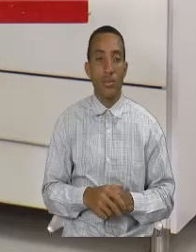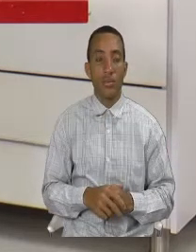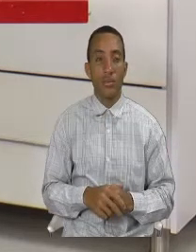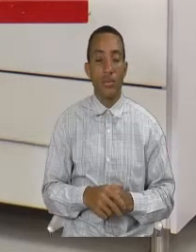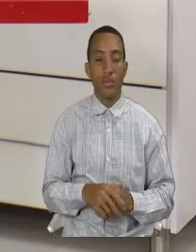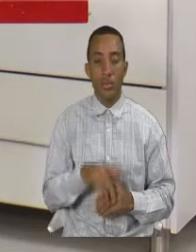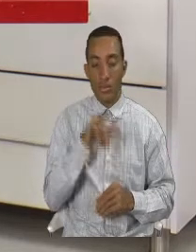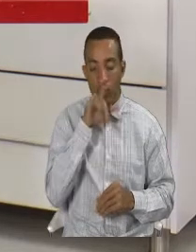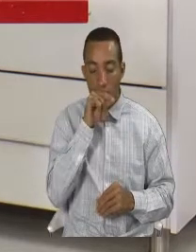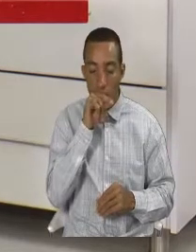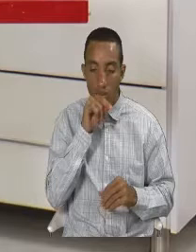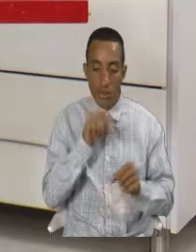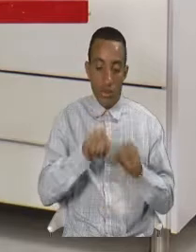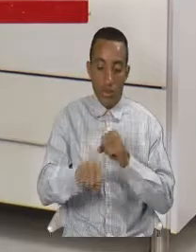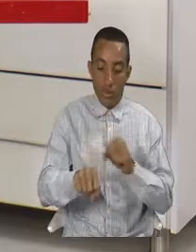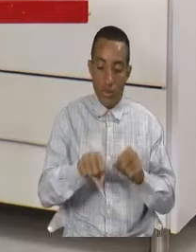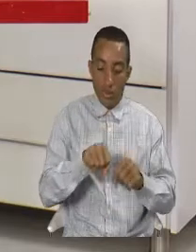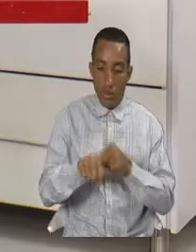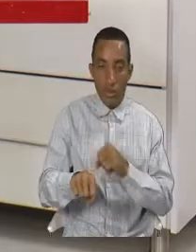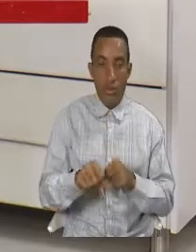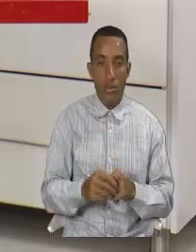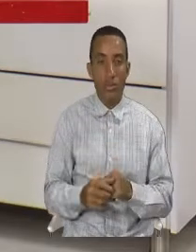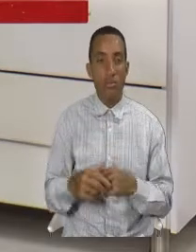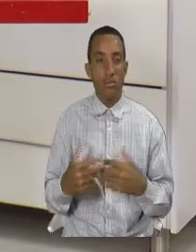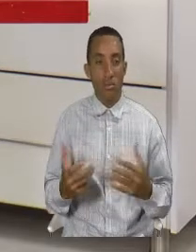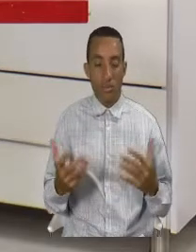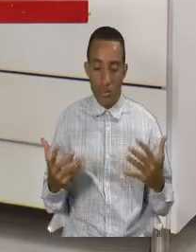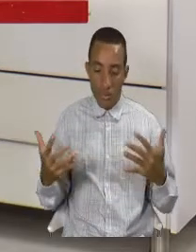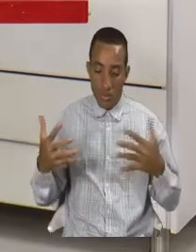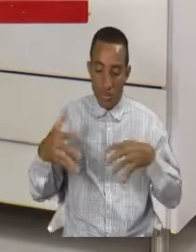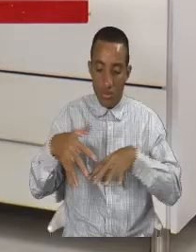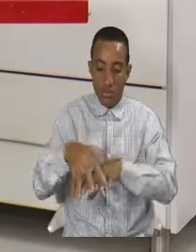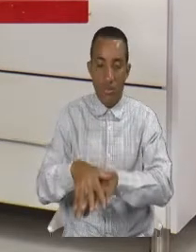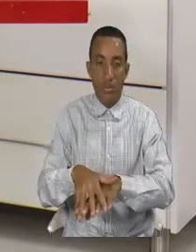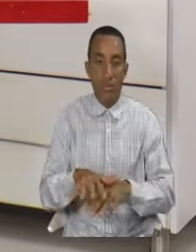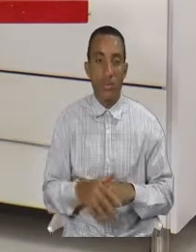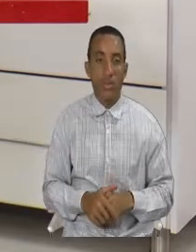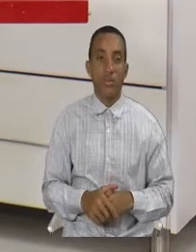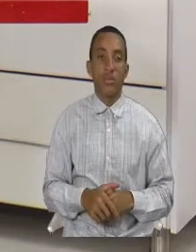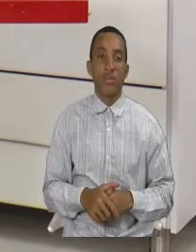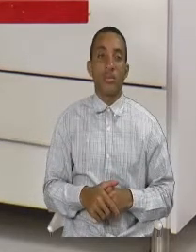Ya acá que compacte, que mezcle bien.